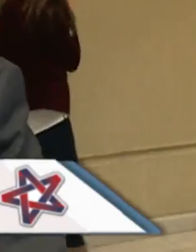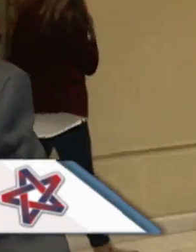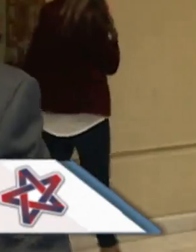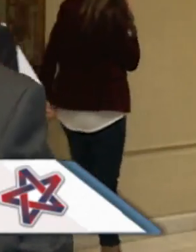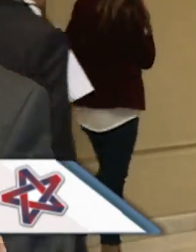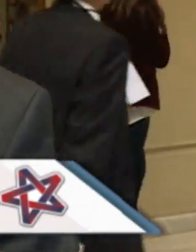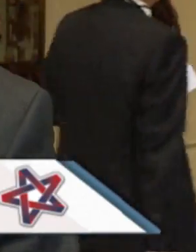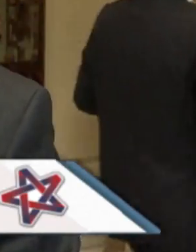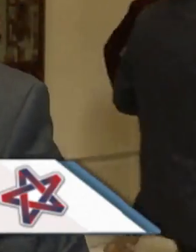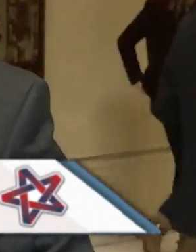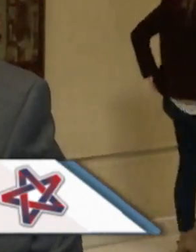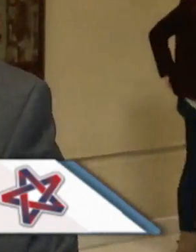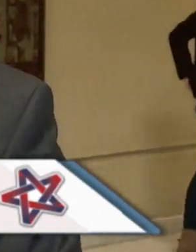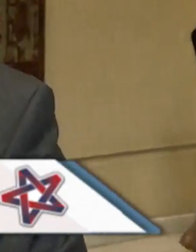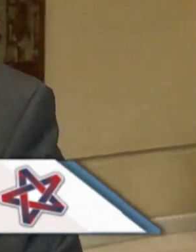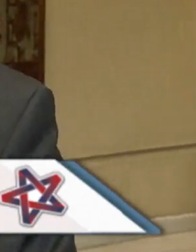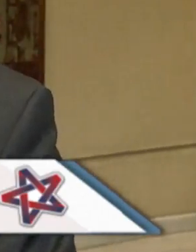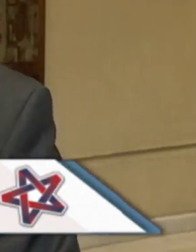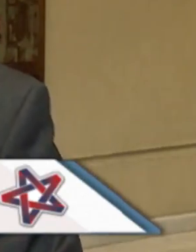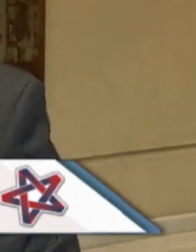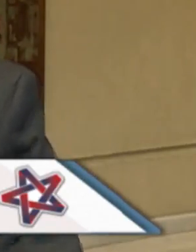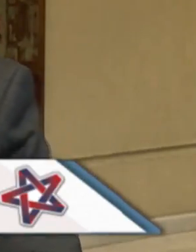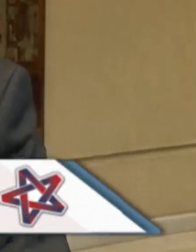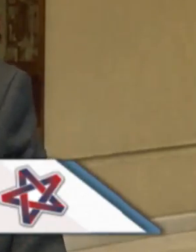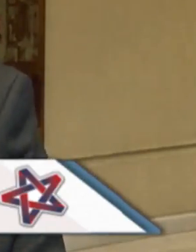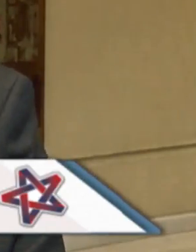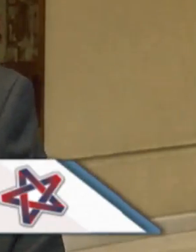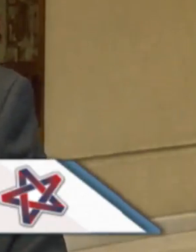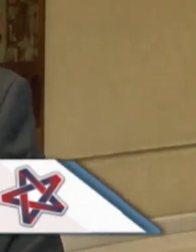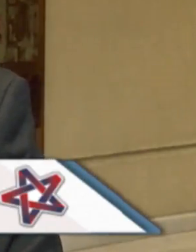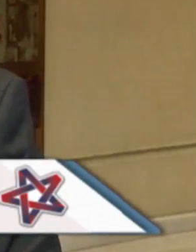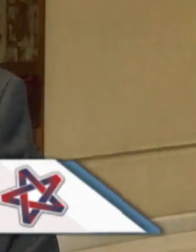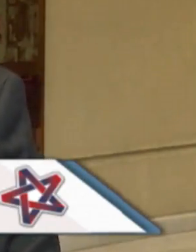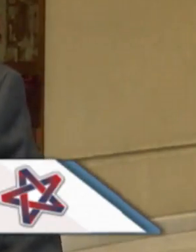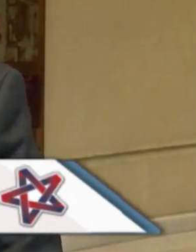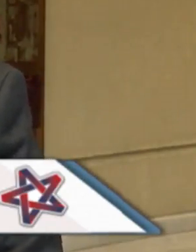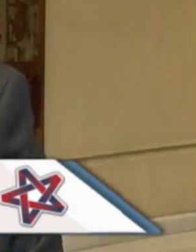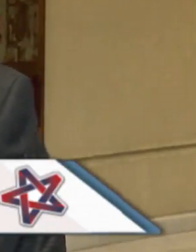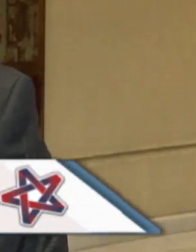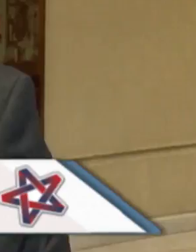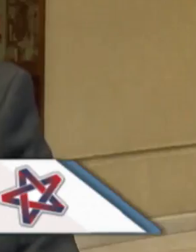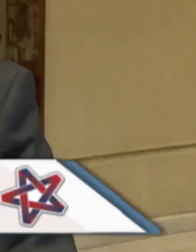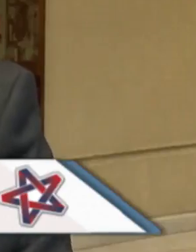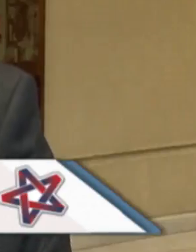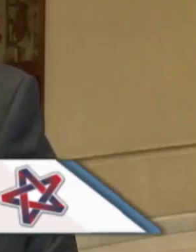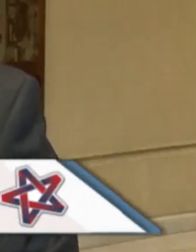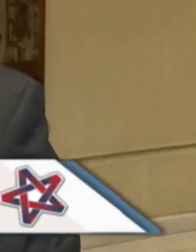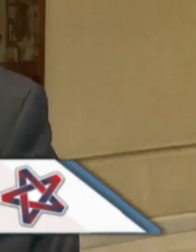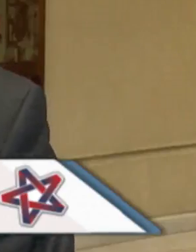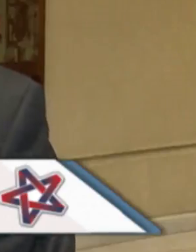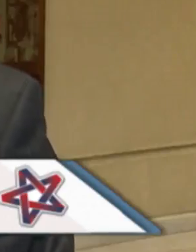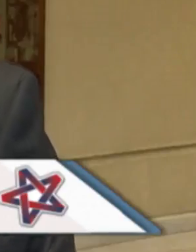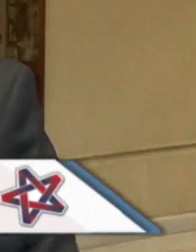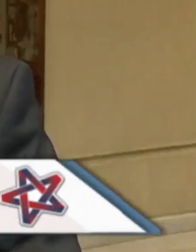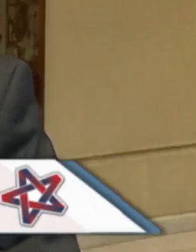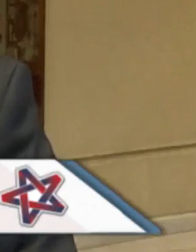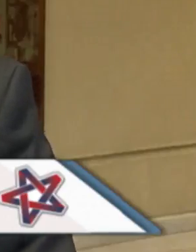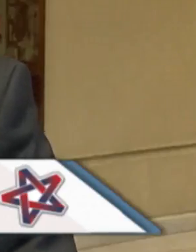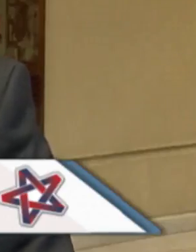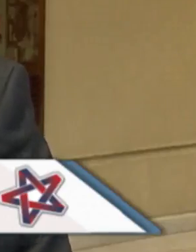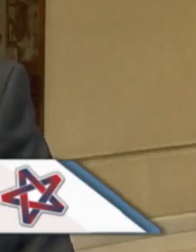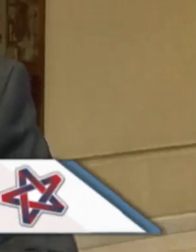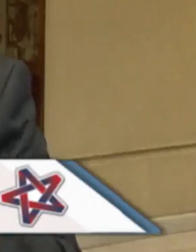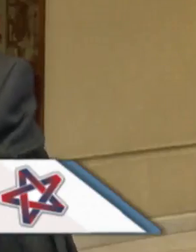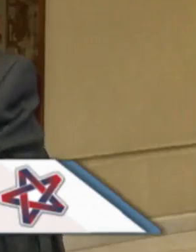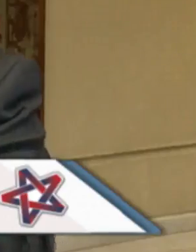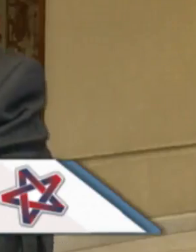quieren cobrar todo el día 10 mil pesos 12 mil pesos y eso no va a poder no va a poder ser van a tener que cobrarle el tiempo que corresponde y para eso los